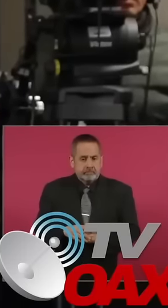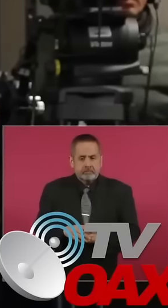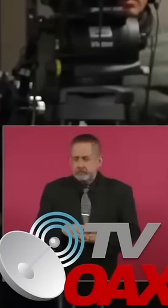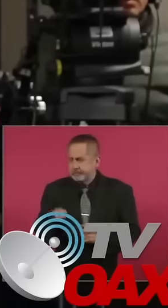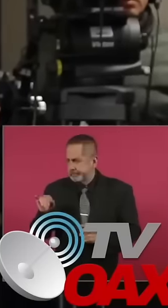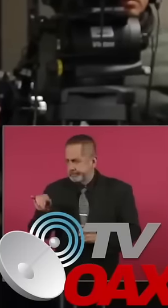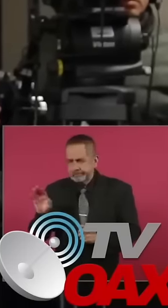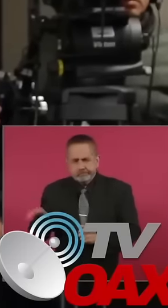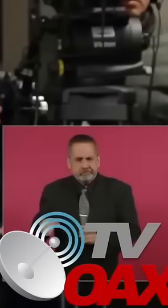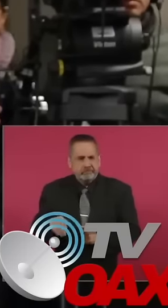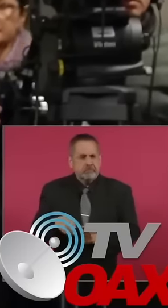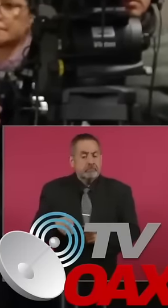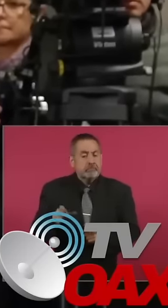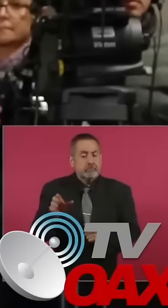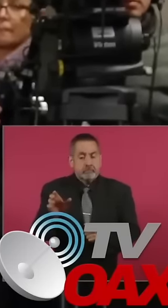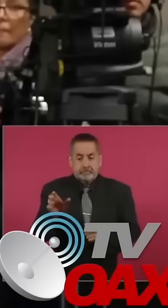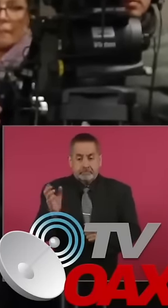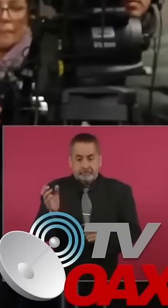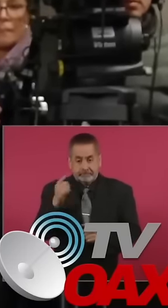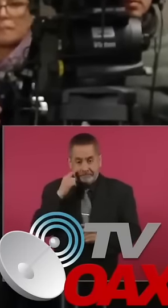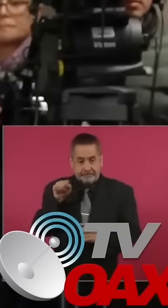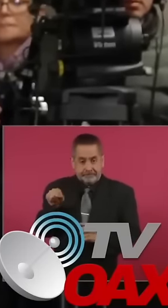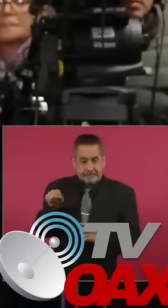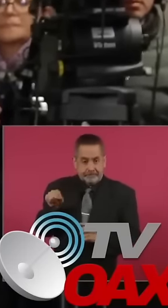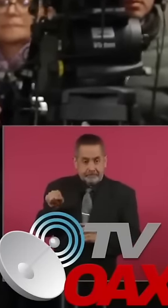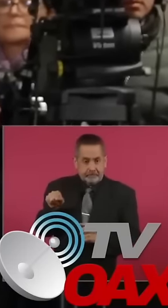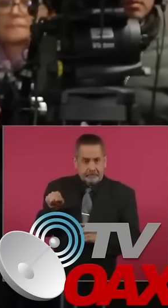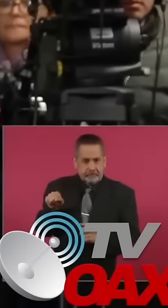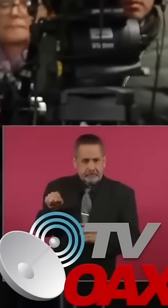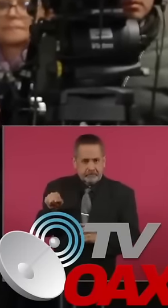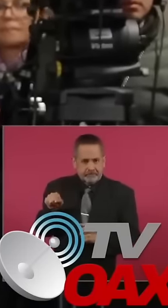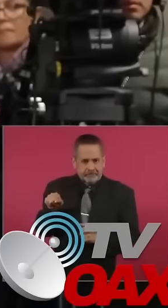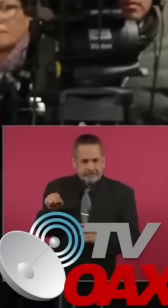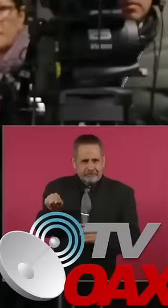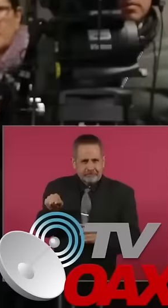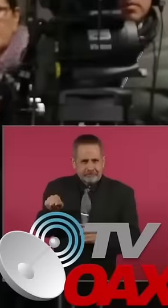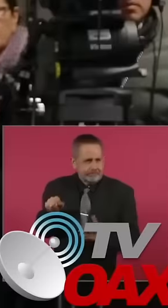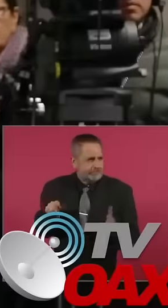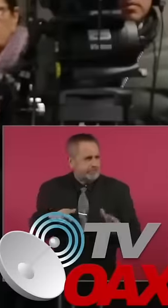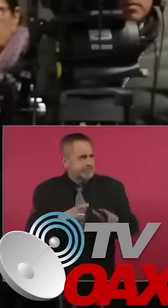sí. Este tipo de productos, por ejemplo. Nadie se enojó.